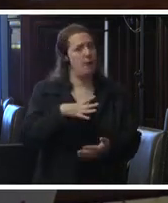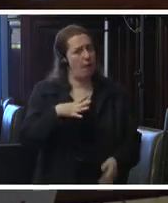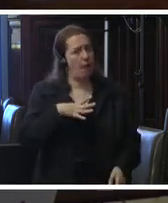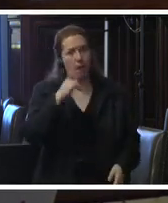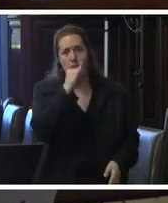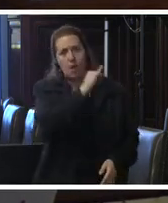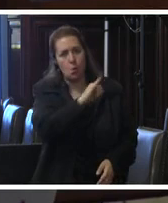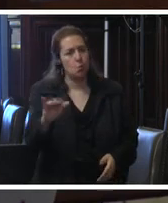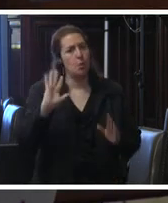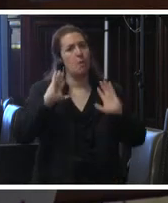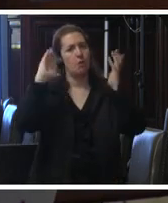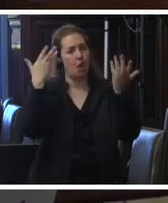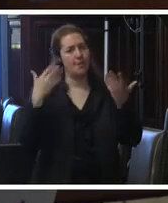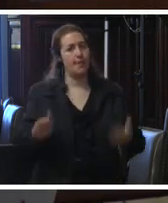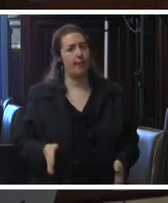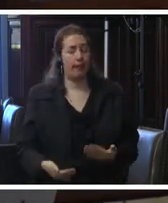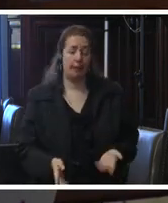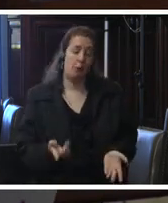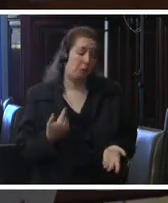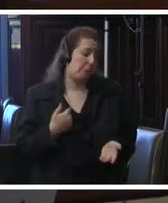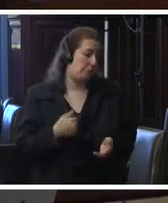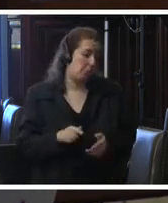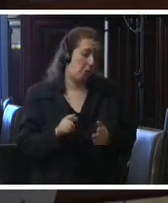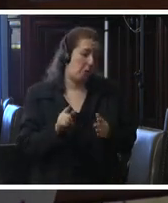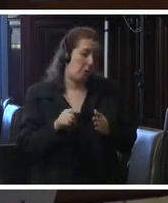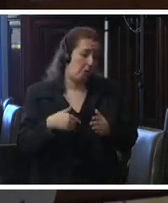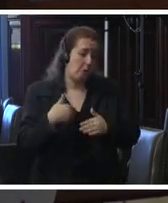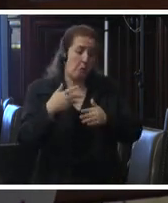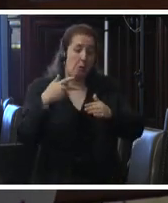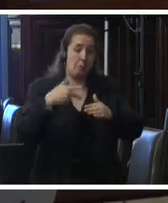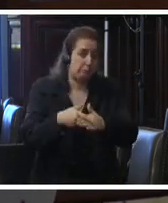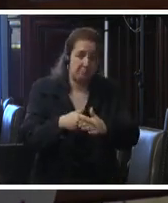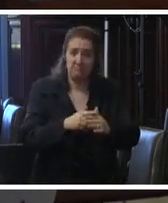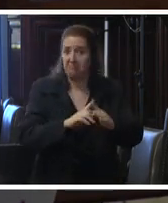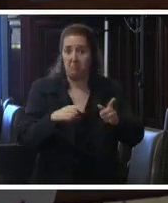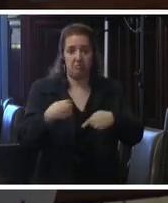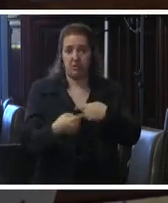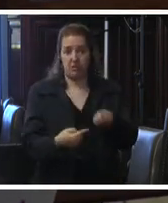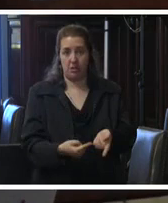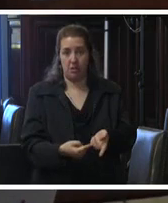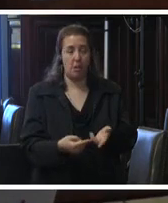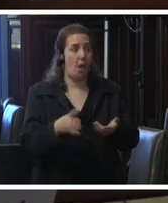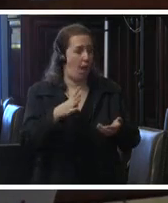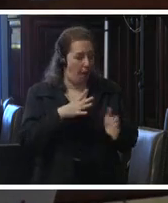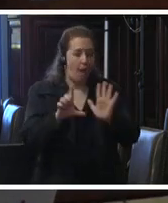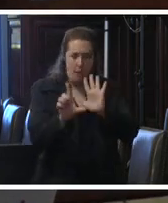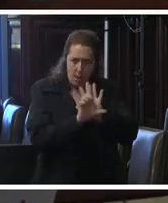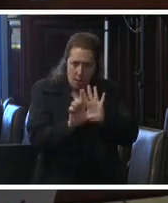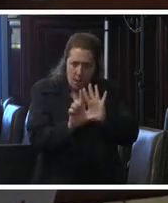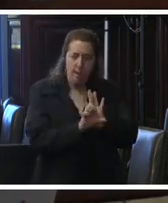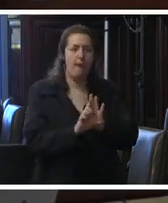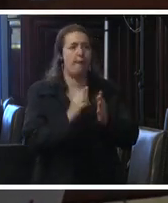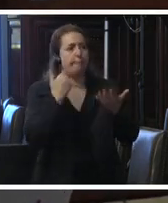y lamentablemente no han prosperado. Tenemos leyes que hablan sobre la violencia de género en estos contextos de